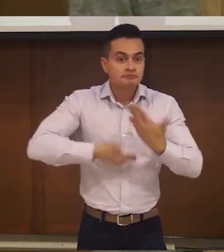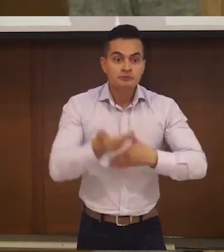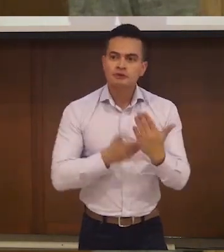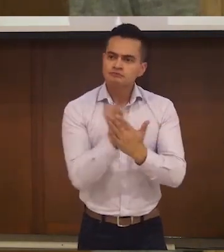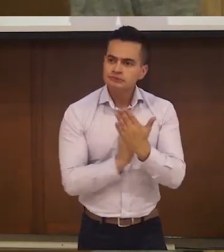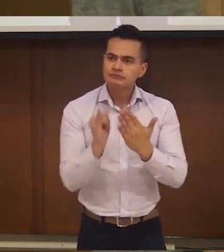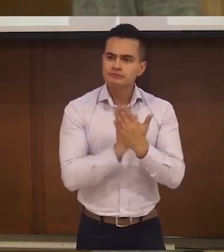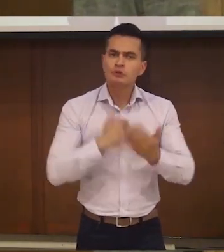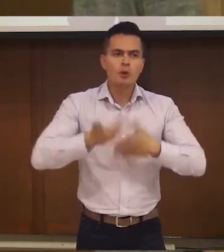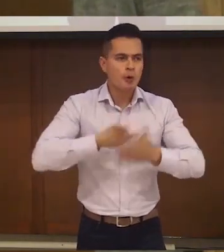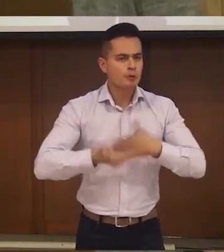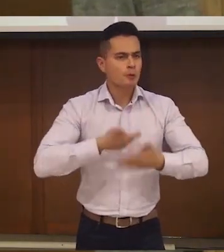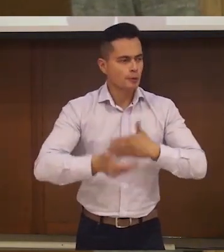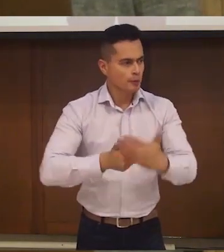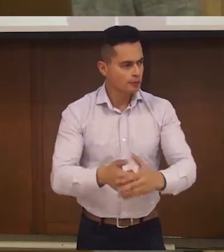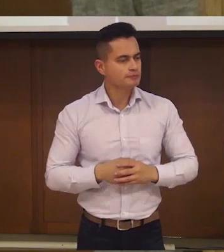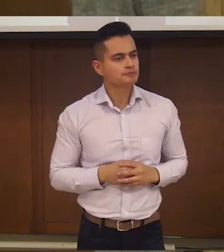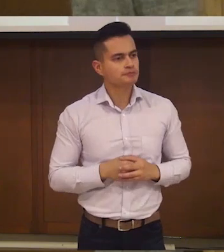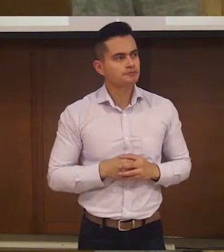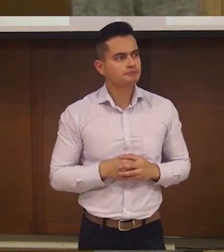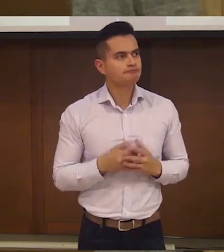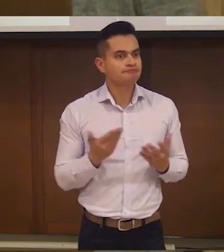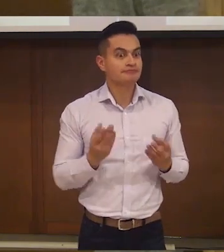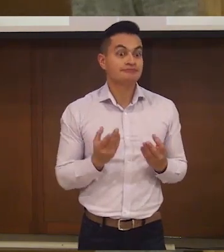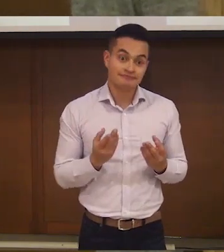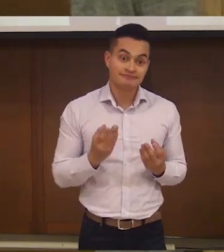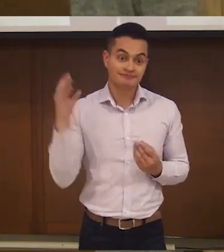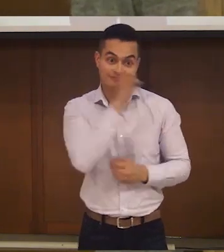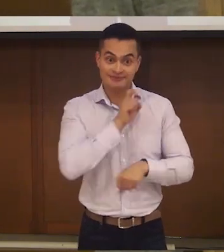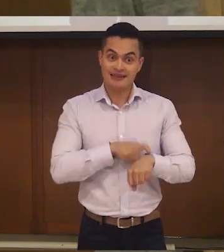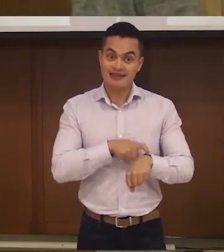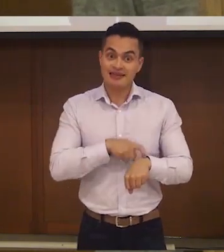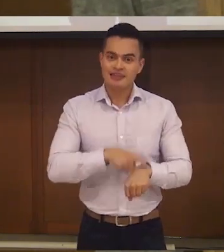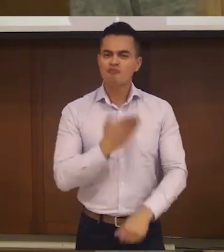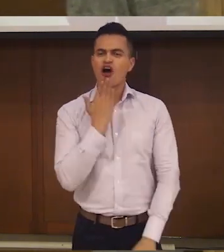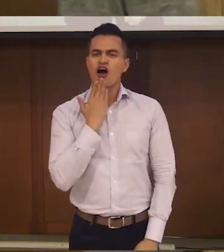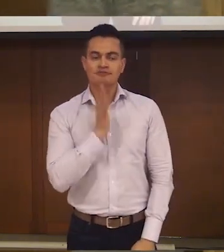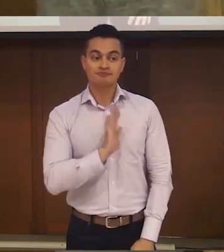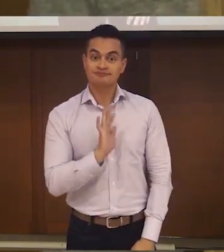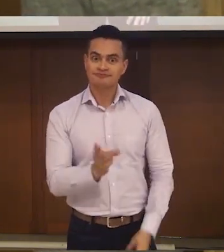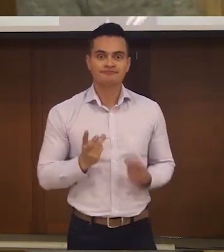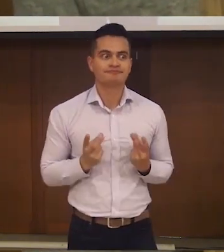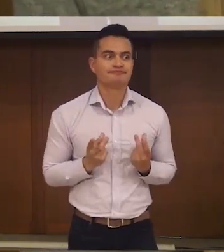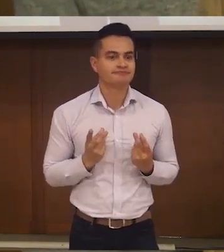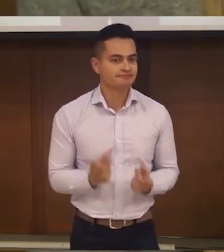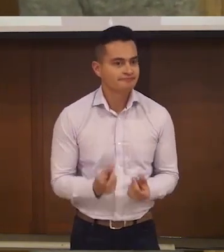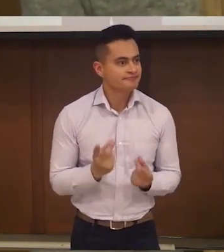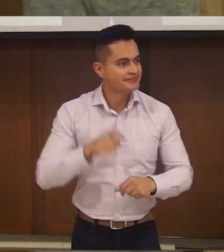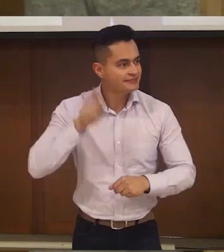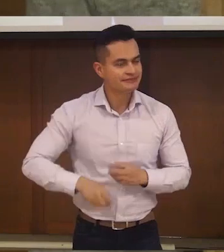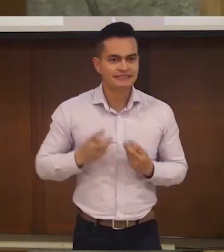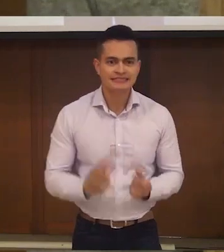todo este proceso, además, a las corridas, siendo corridos